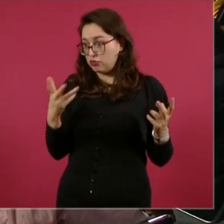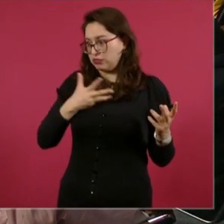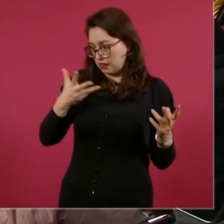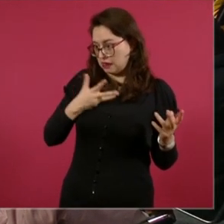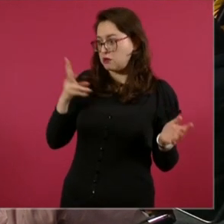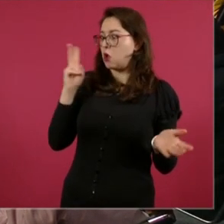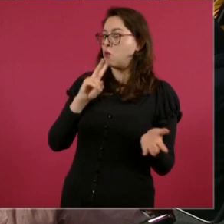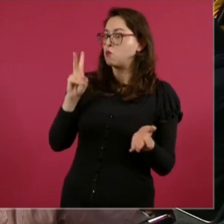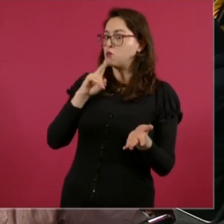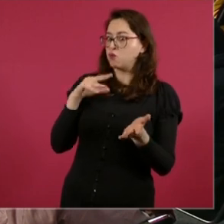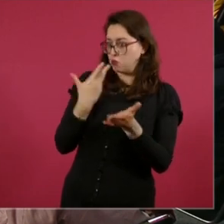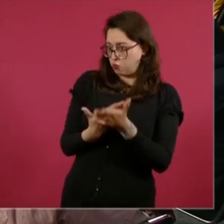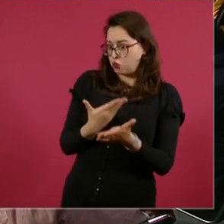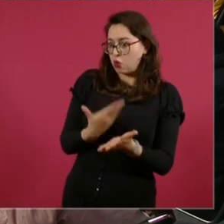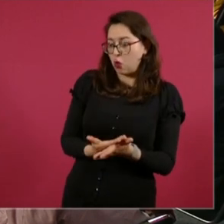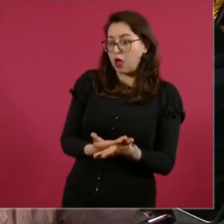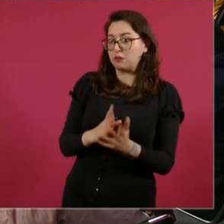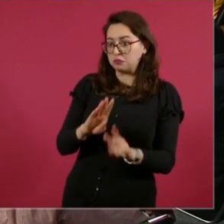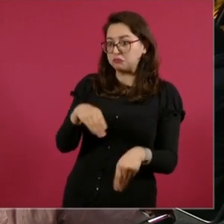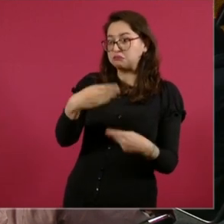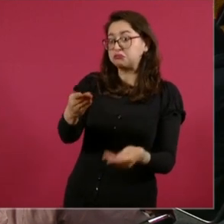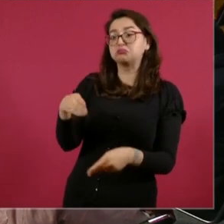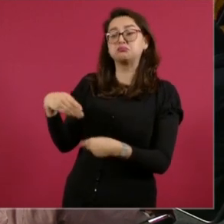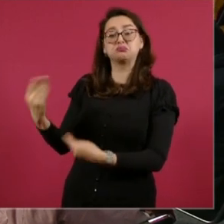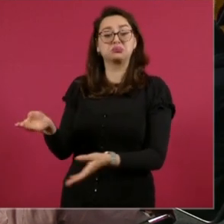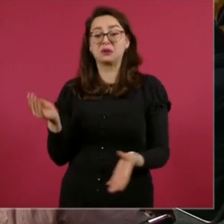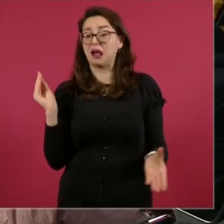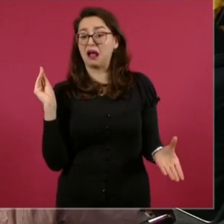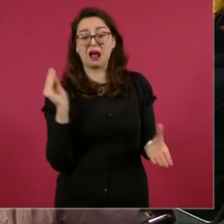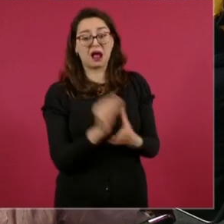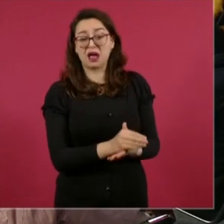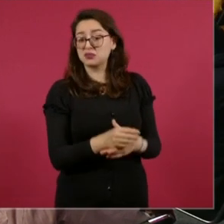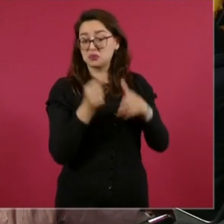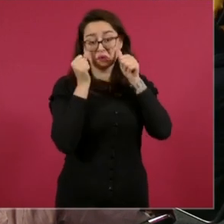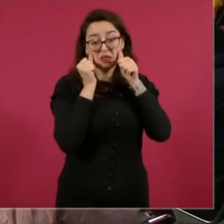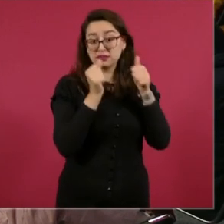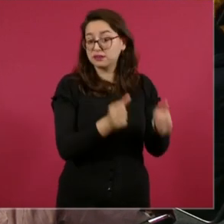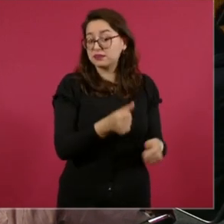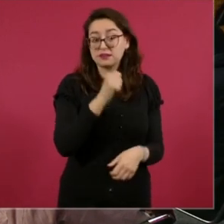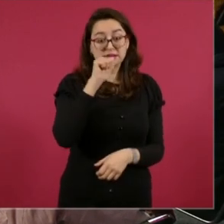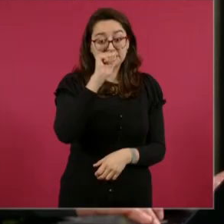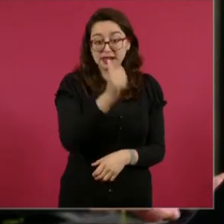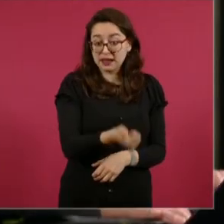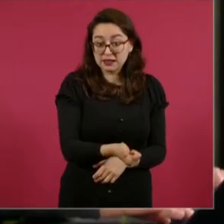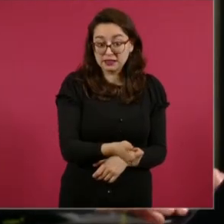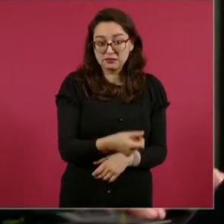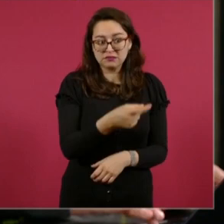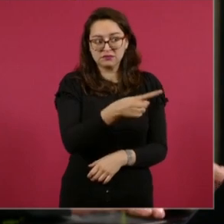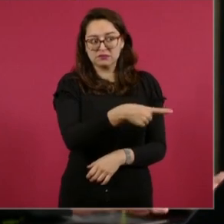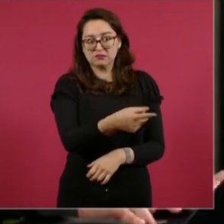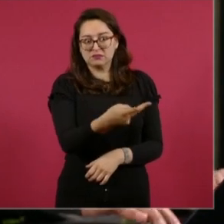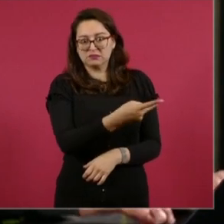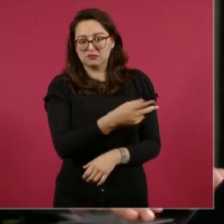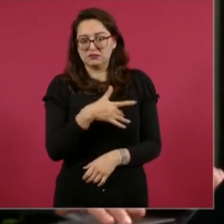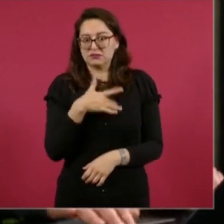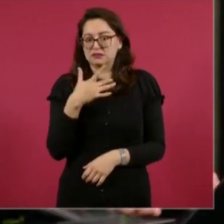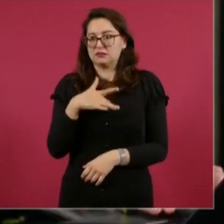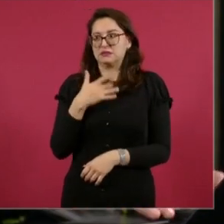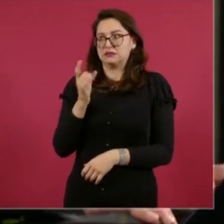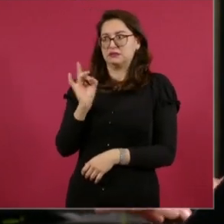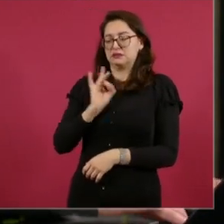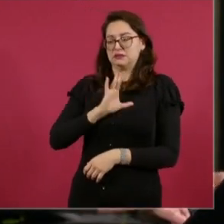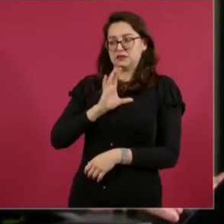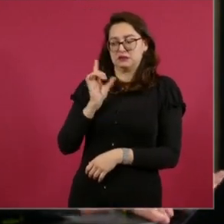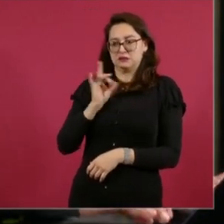la solicitud en Atención Ciudadana y no se les ha respondido. Ellos tienen temor fundado de entregar